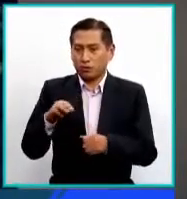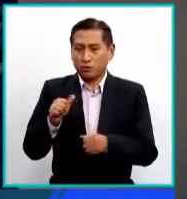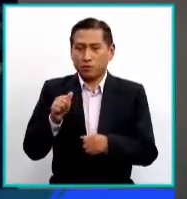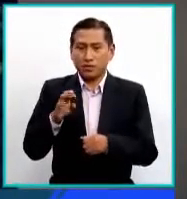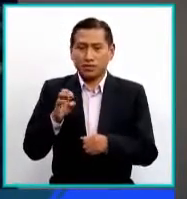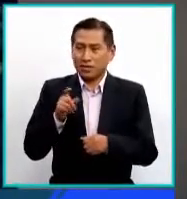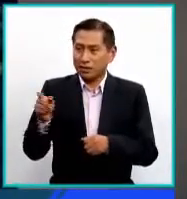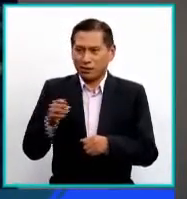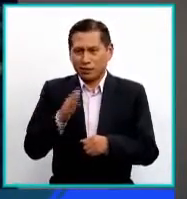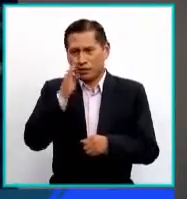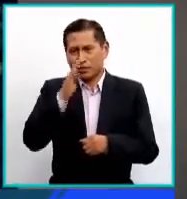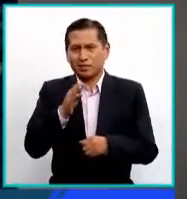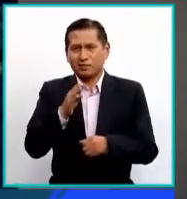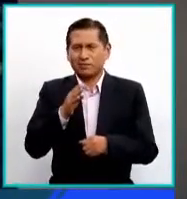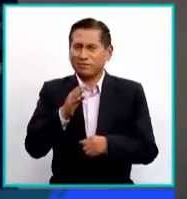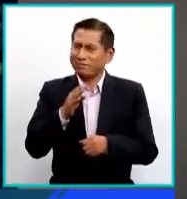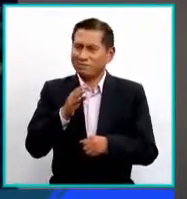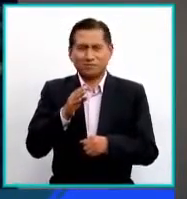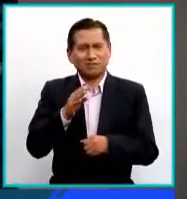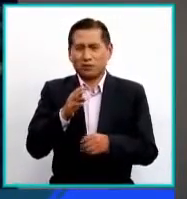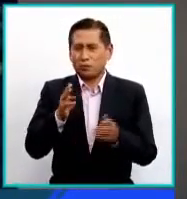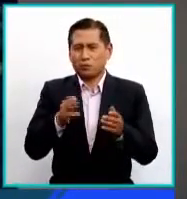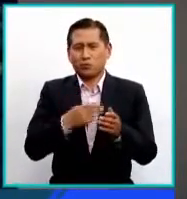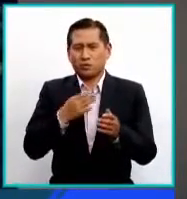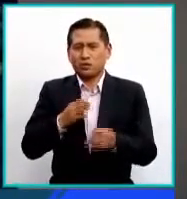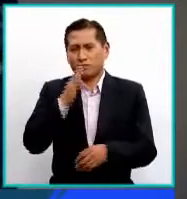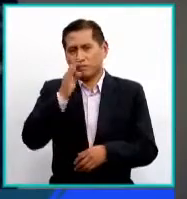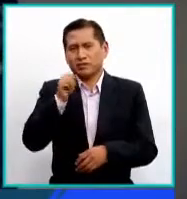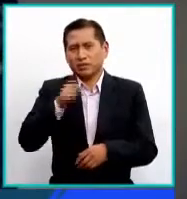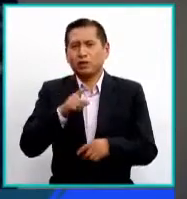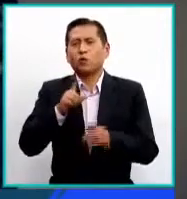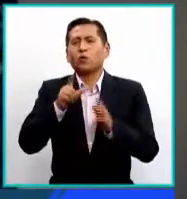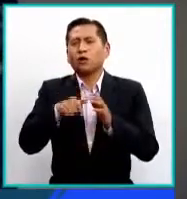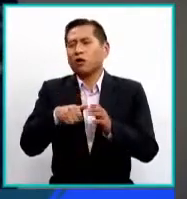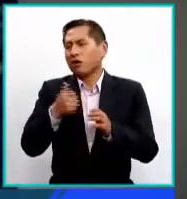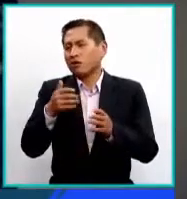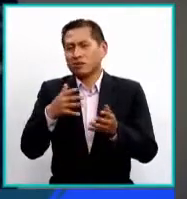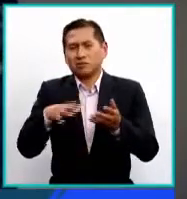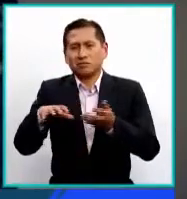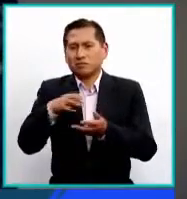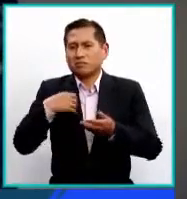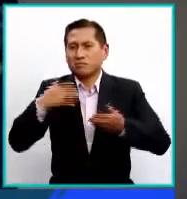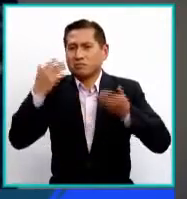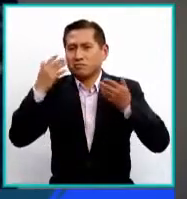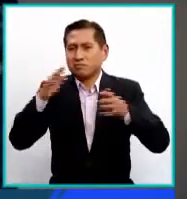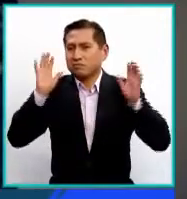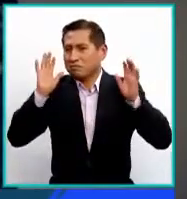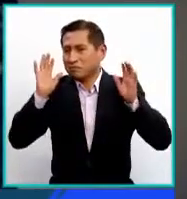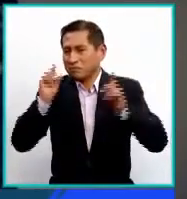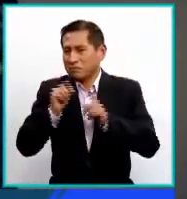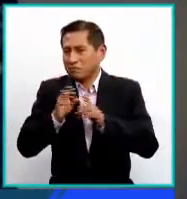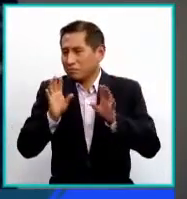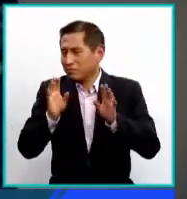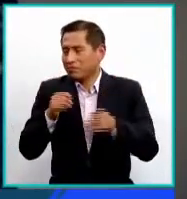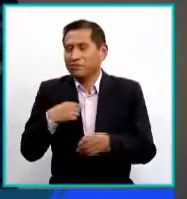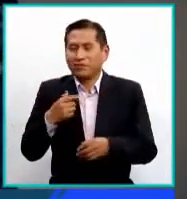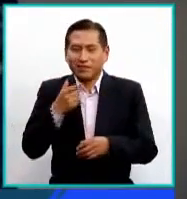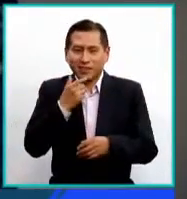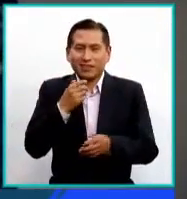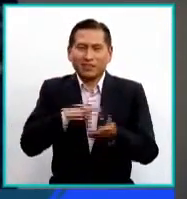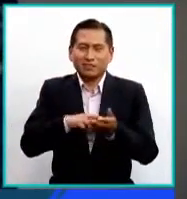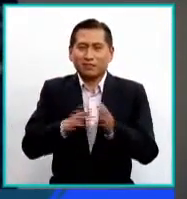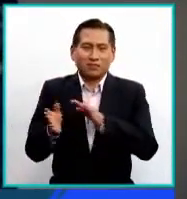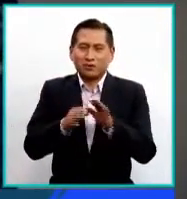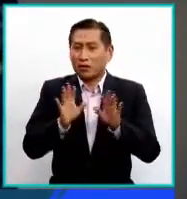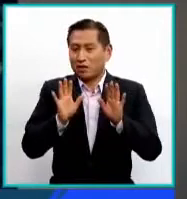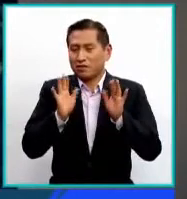que serio por ahí la música, digamos, ¿no? Después lo que venga no sabemos qué nombre podemos darle, pero bueno,